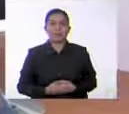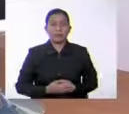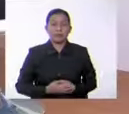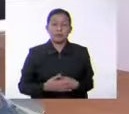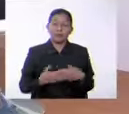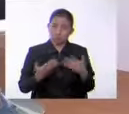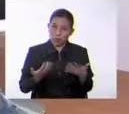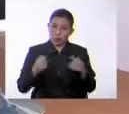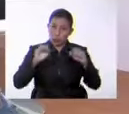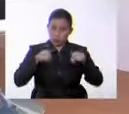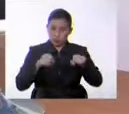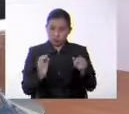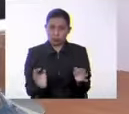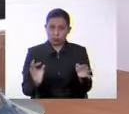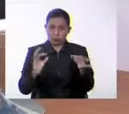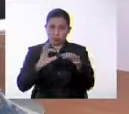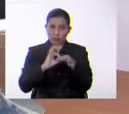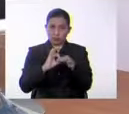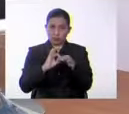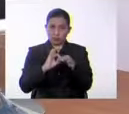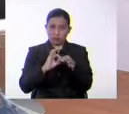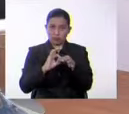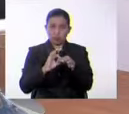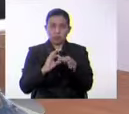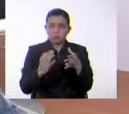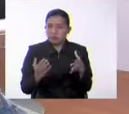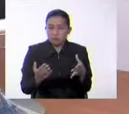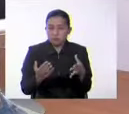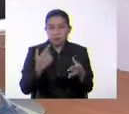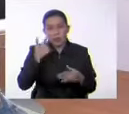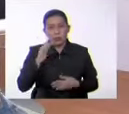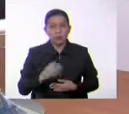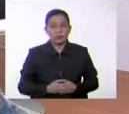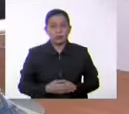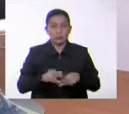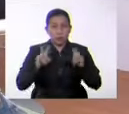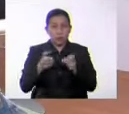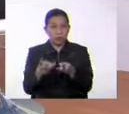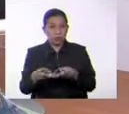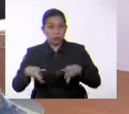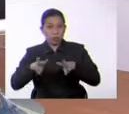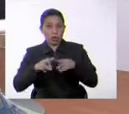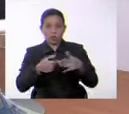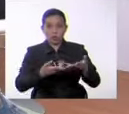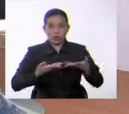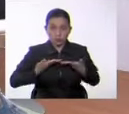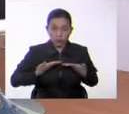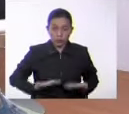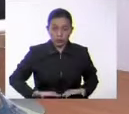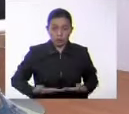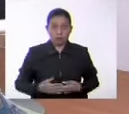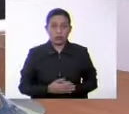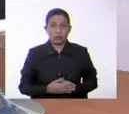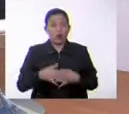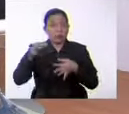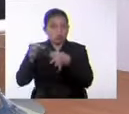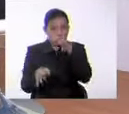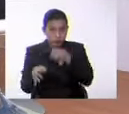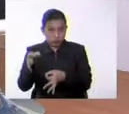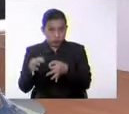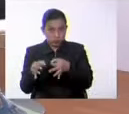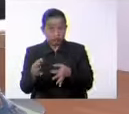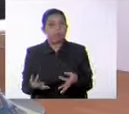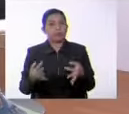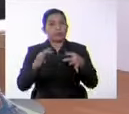podemos relacionar, maestra, también este aspecto moral con los derechos humanos y el aspecto jurídico con los